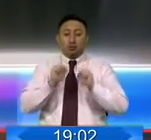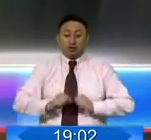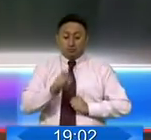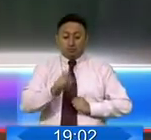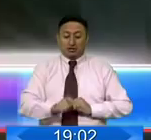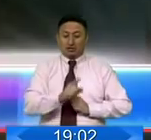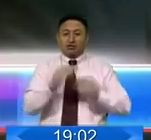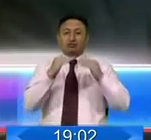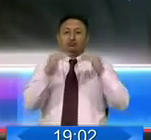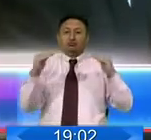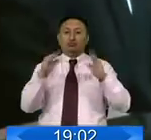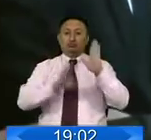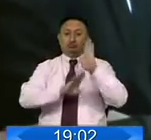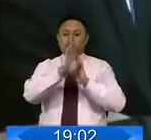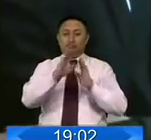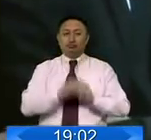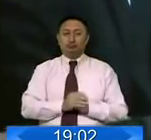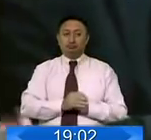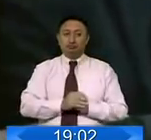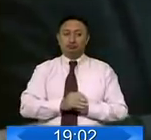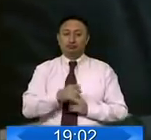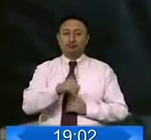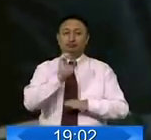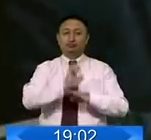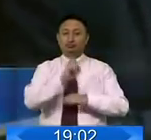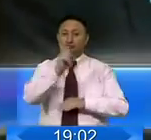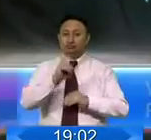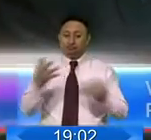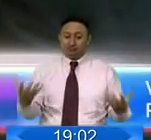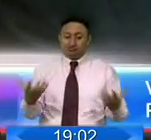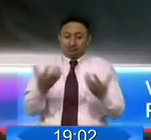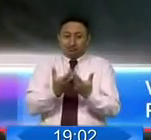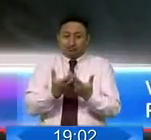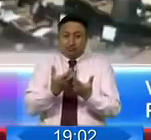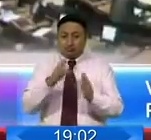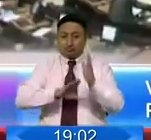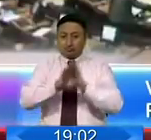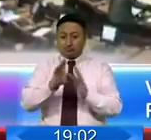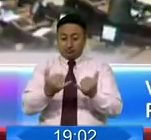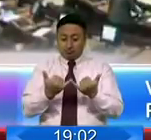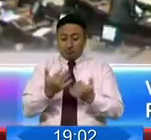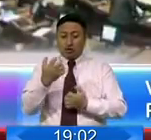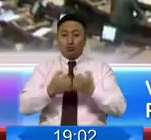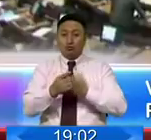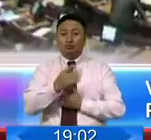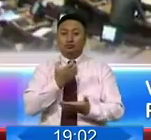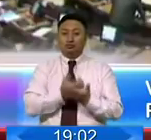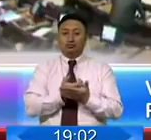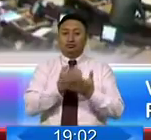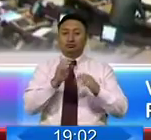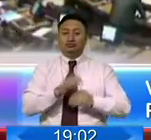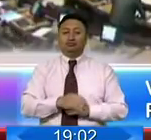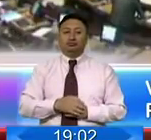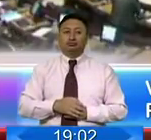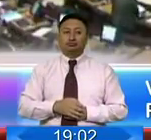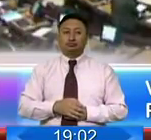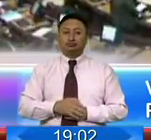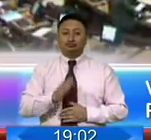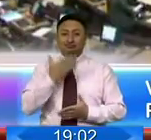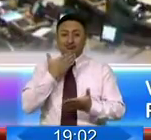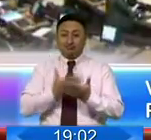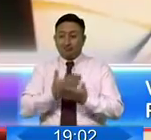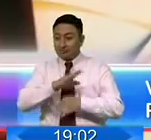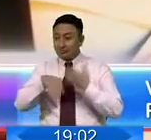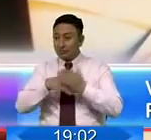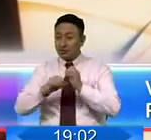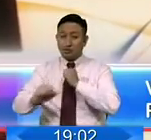vivir en democracia que el país debe buscar unidad para poder salir adelante ante la compleja situación que vive el ecuador agradeció el apoyo